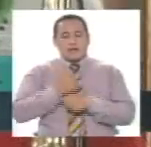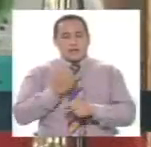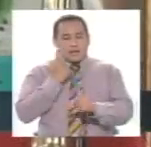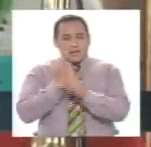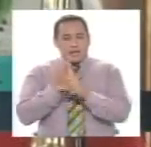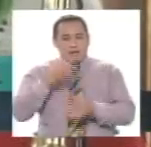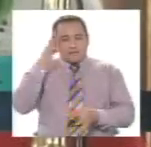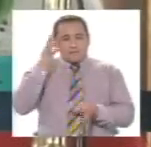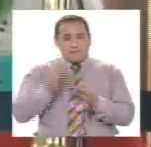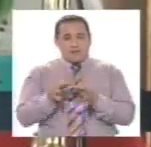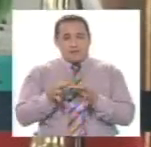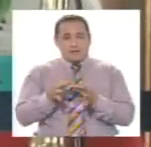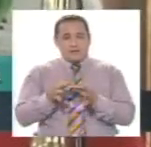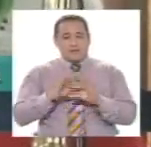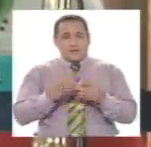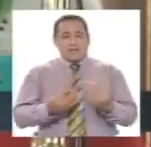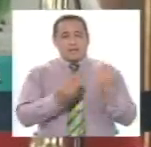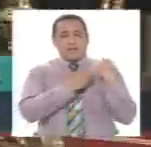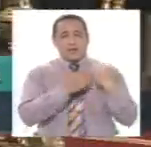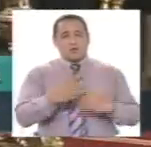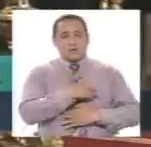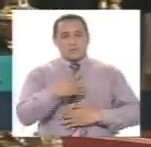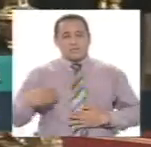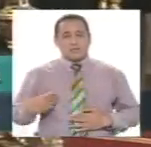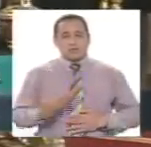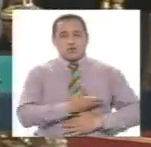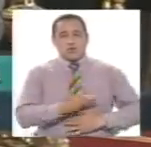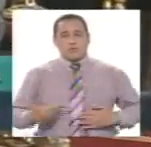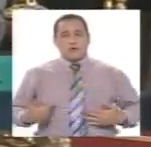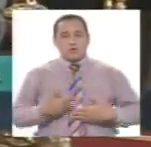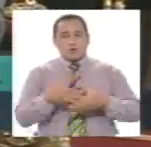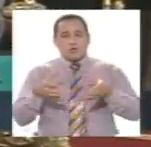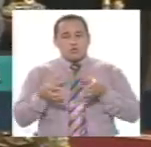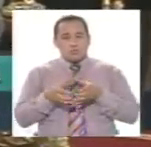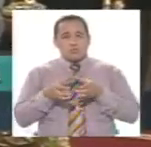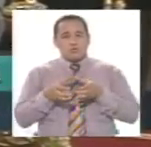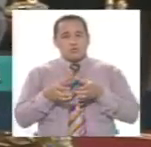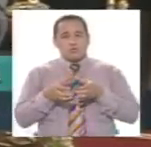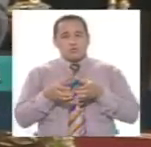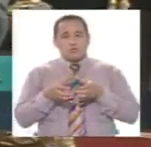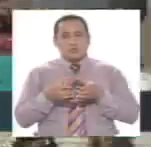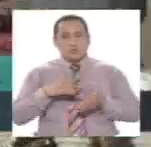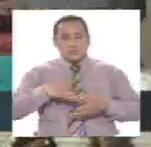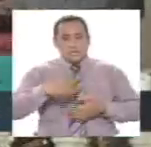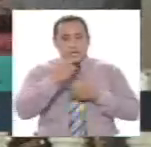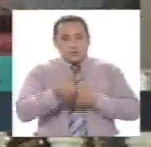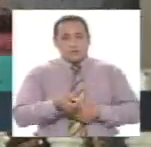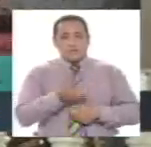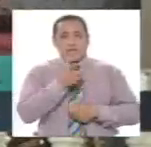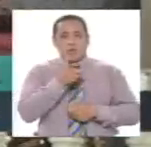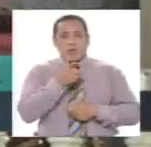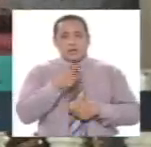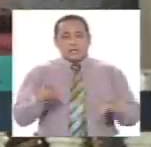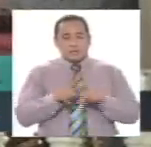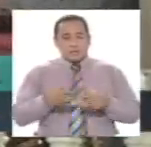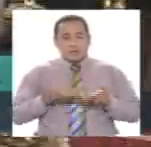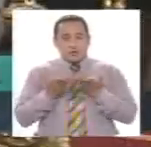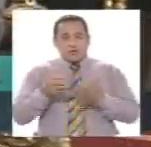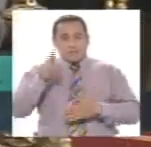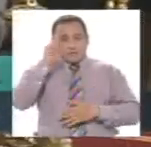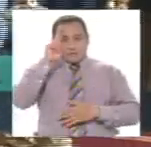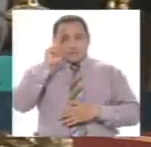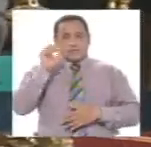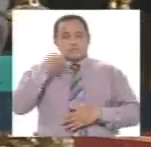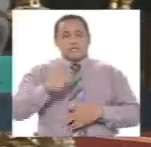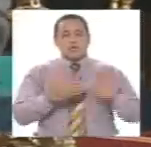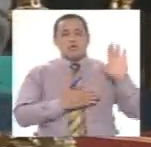leal y fielmente el cargo de ministro de Estado en el despacho de Agricultura y Riego que os confío.